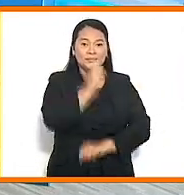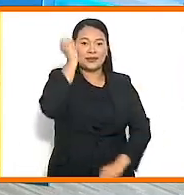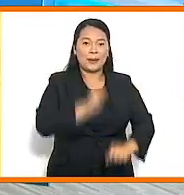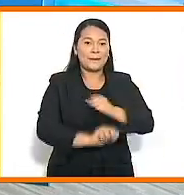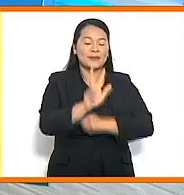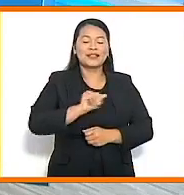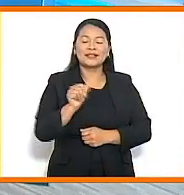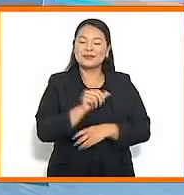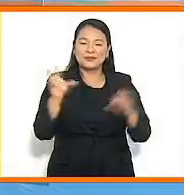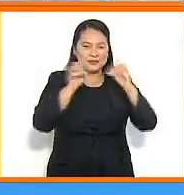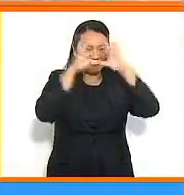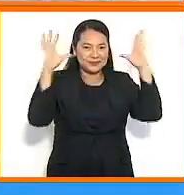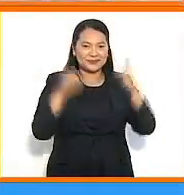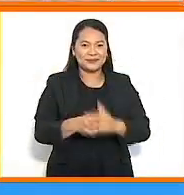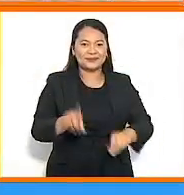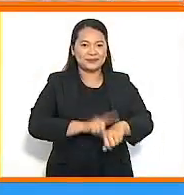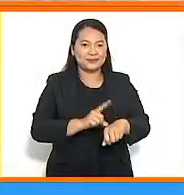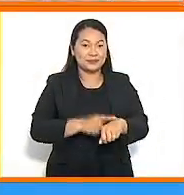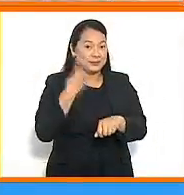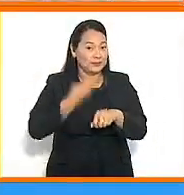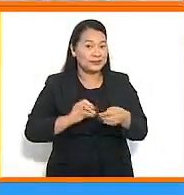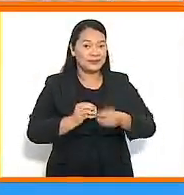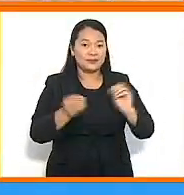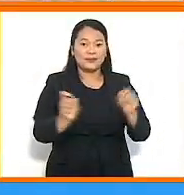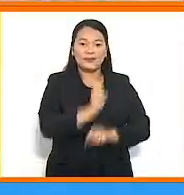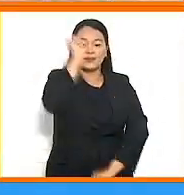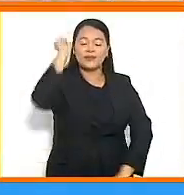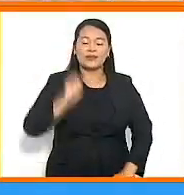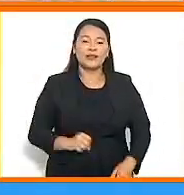mañana. Primer número ganador para Pega 3, este es